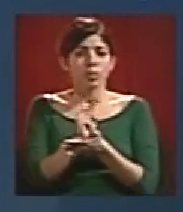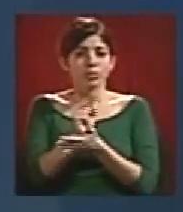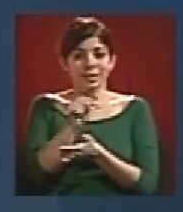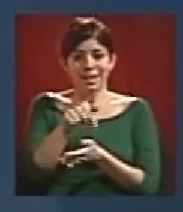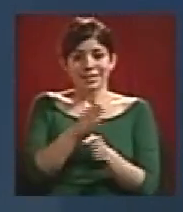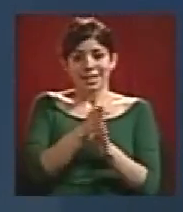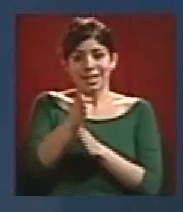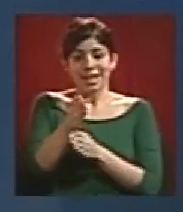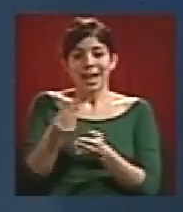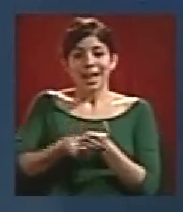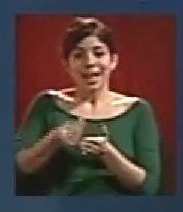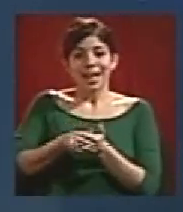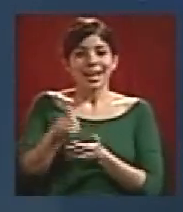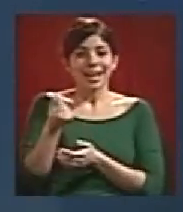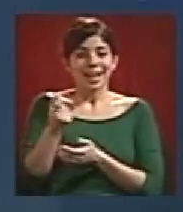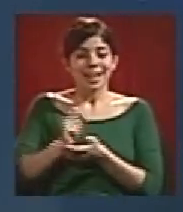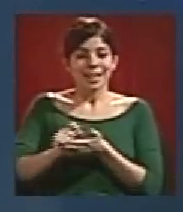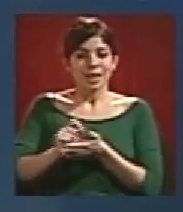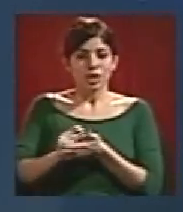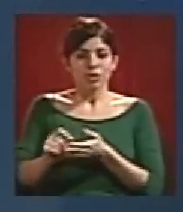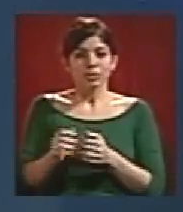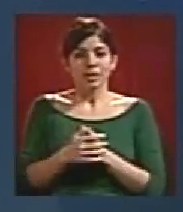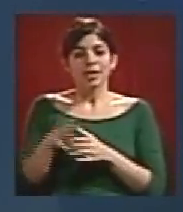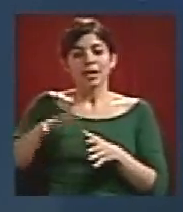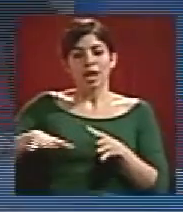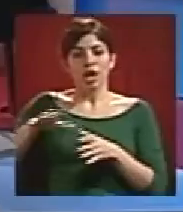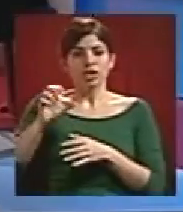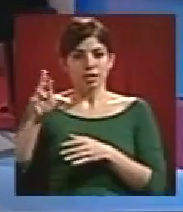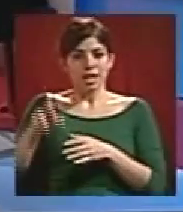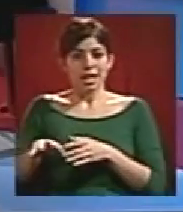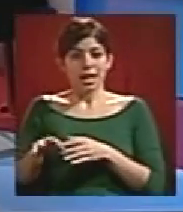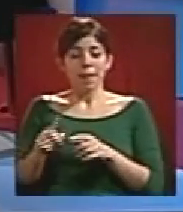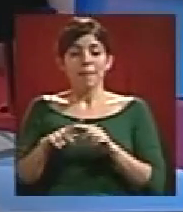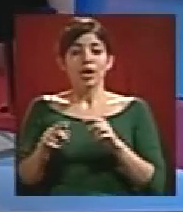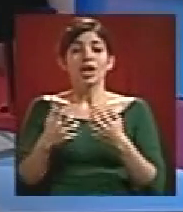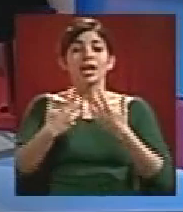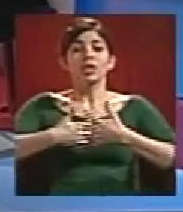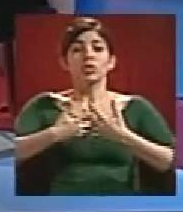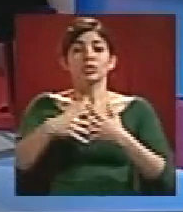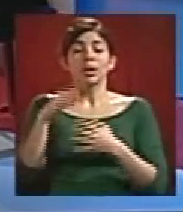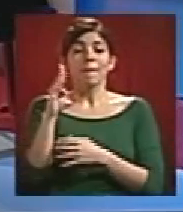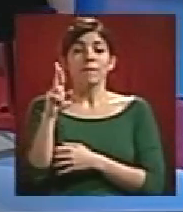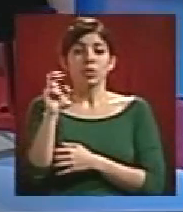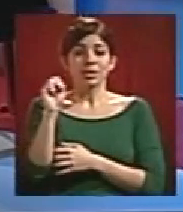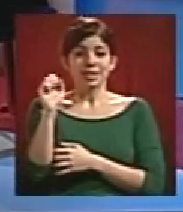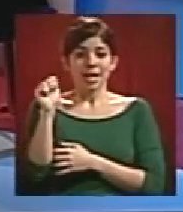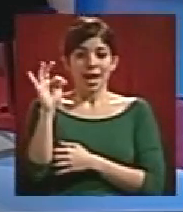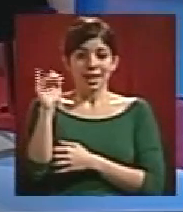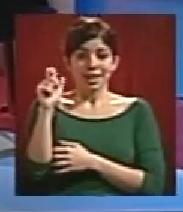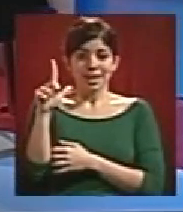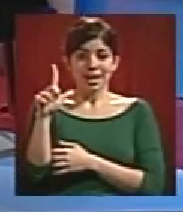por parte de la banca comercial costarricense. En cuanto a la industria bursátil, uno debería ver tal vez